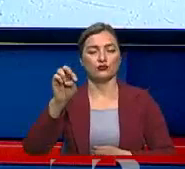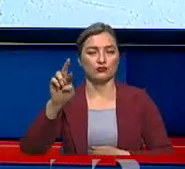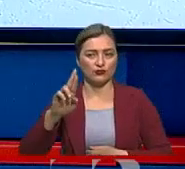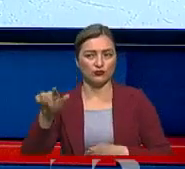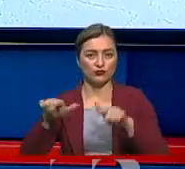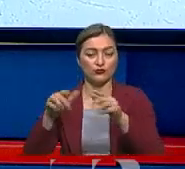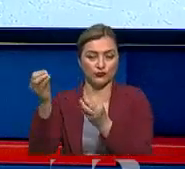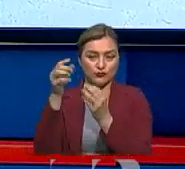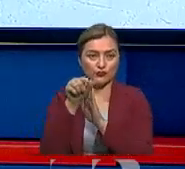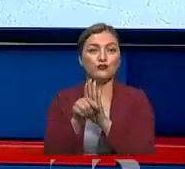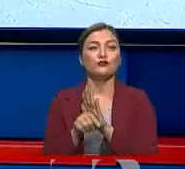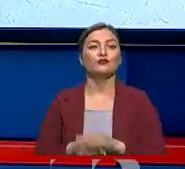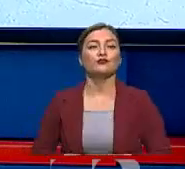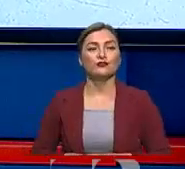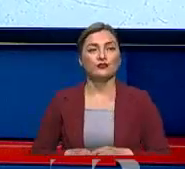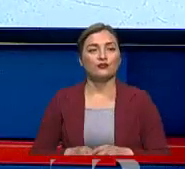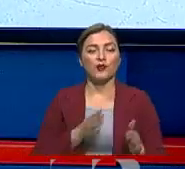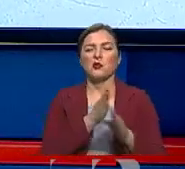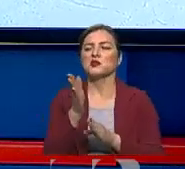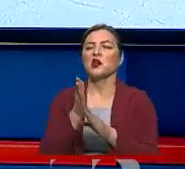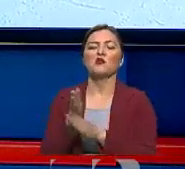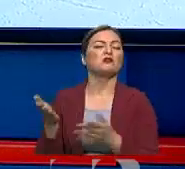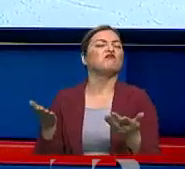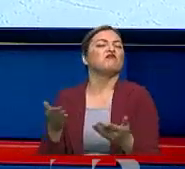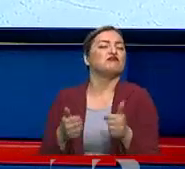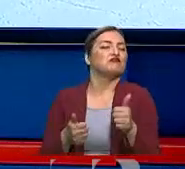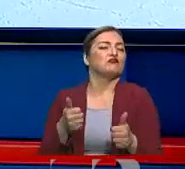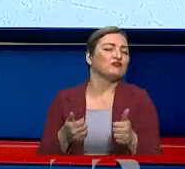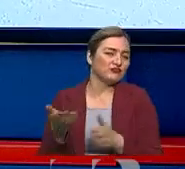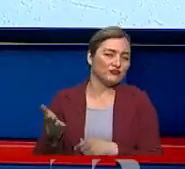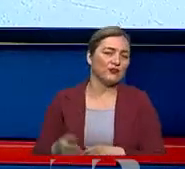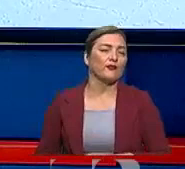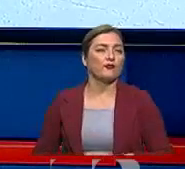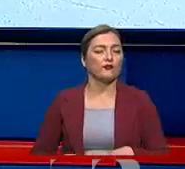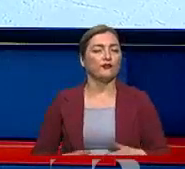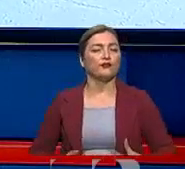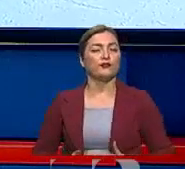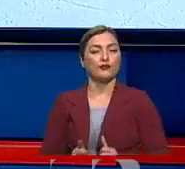justamente en este lugar para comentarnos qué especialidades se va a brindar. Así que te damos el paso, Fer.